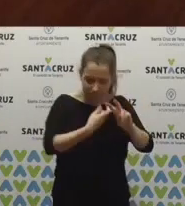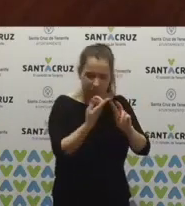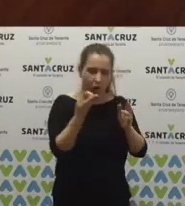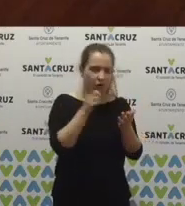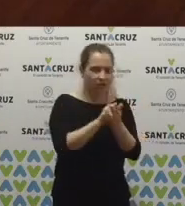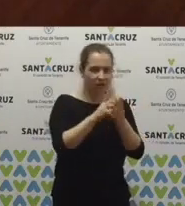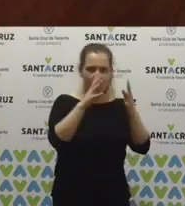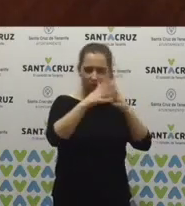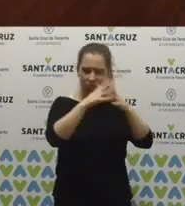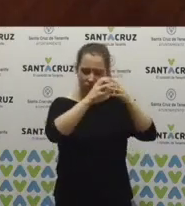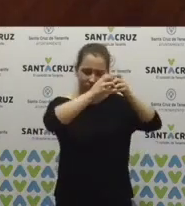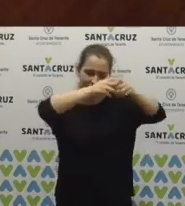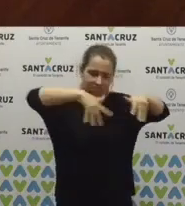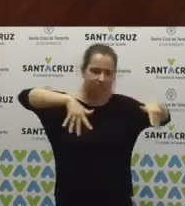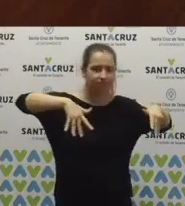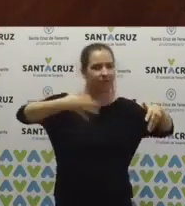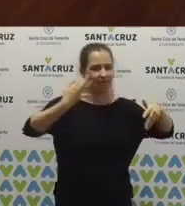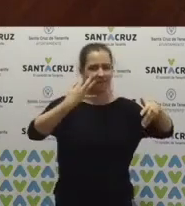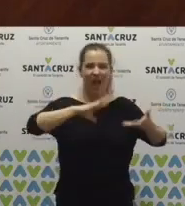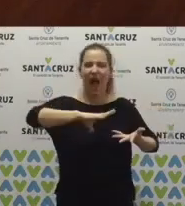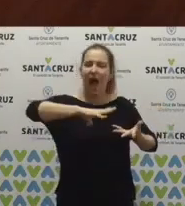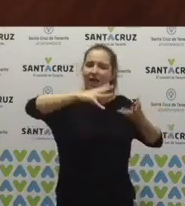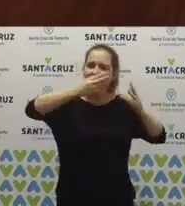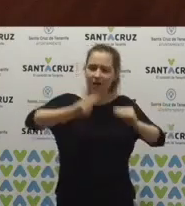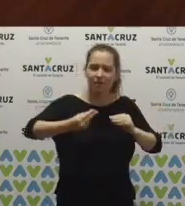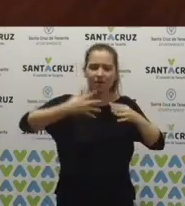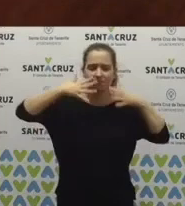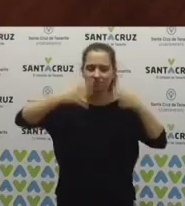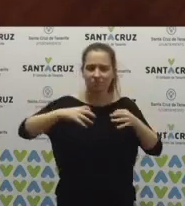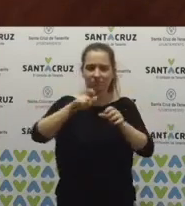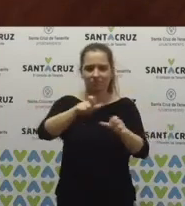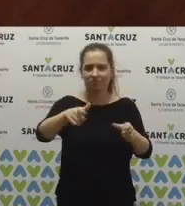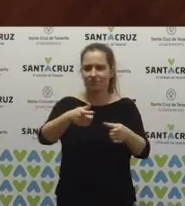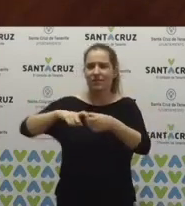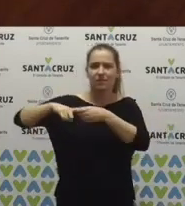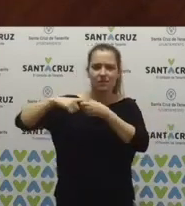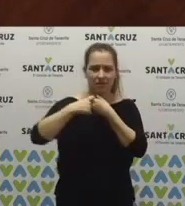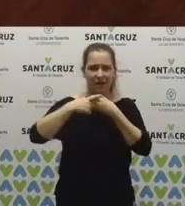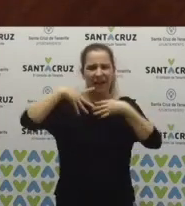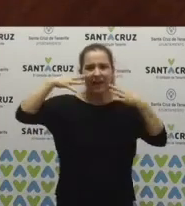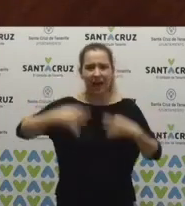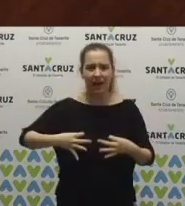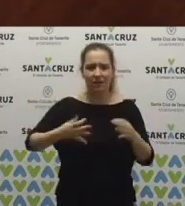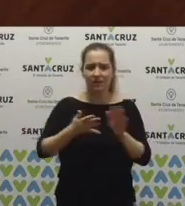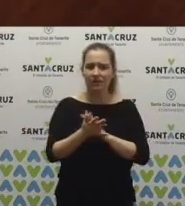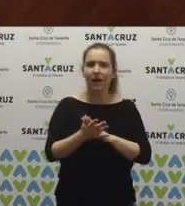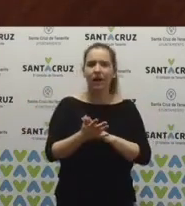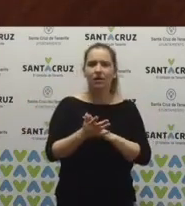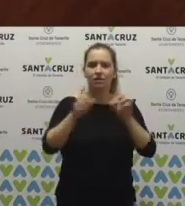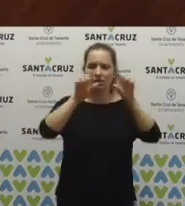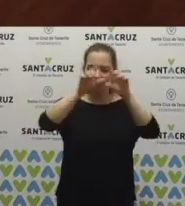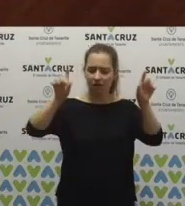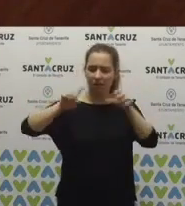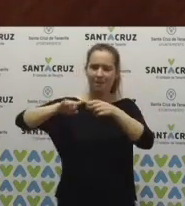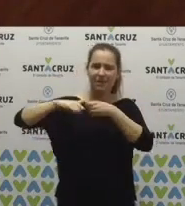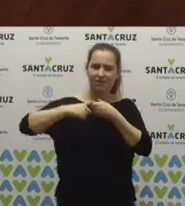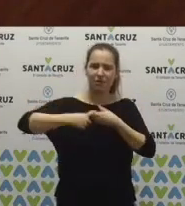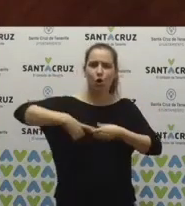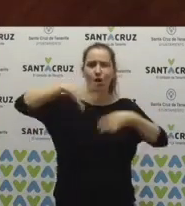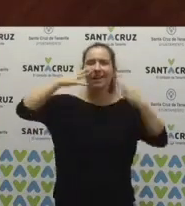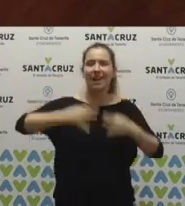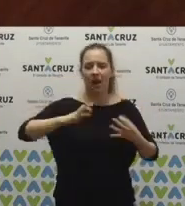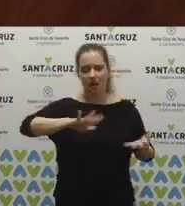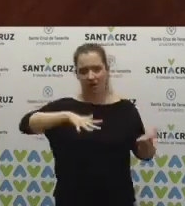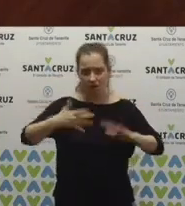que hay que adaptarlo a la verdadera participación ciudadana a darle el sentido de órgano de participación que debe de tener me